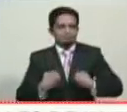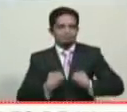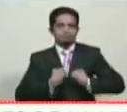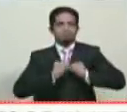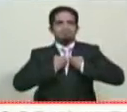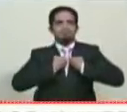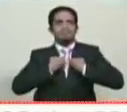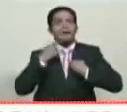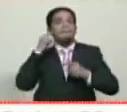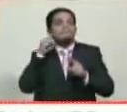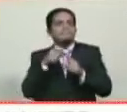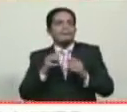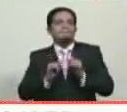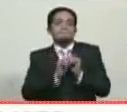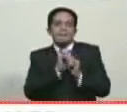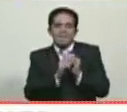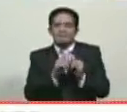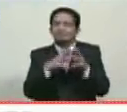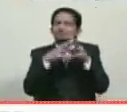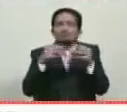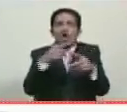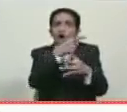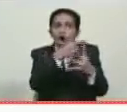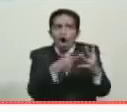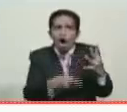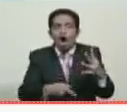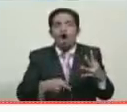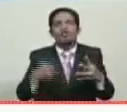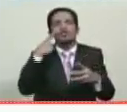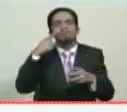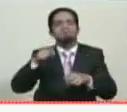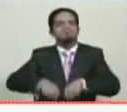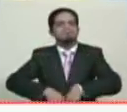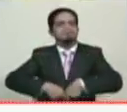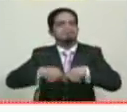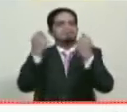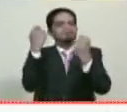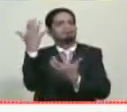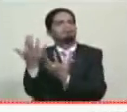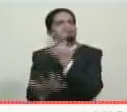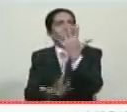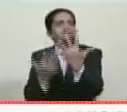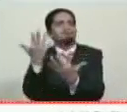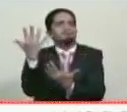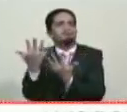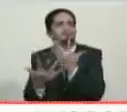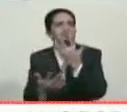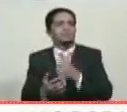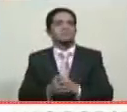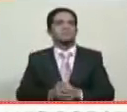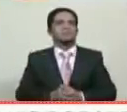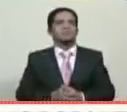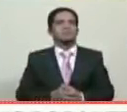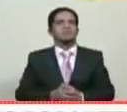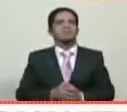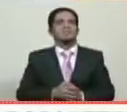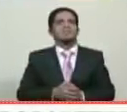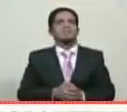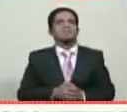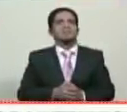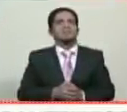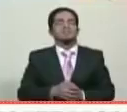entre otros, fueron equipos que fueron destruidos por el fuego criminal